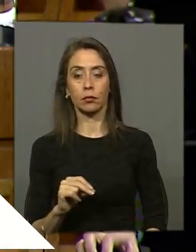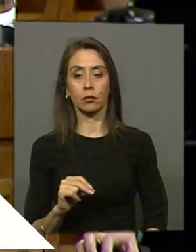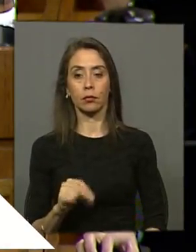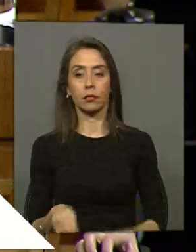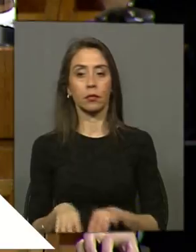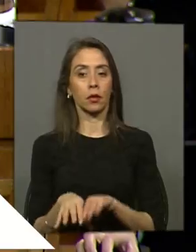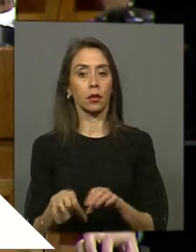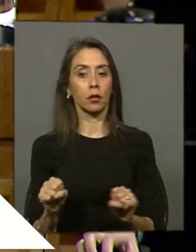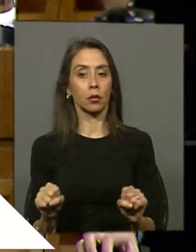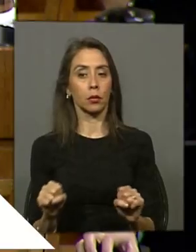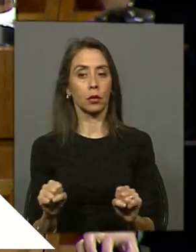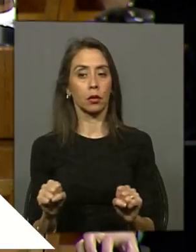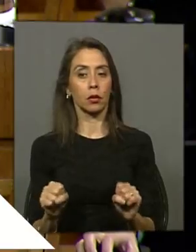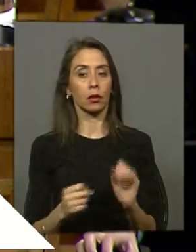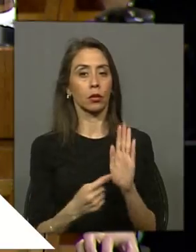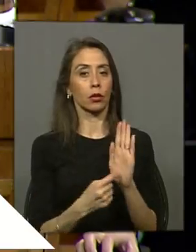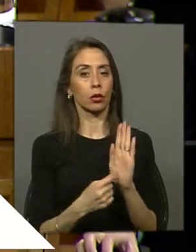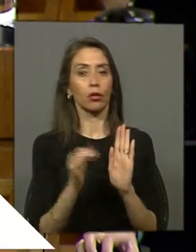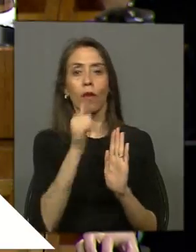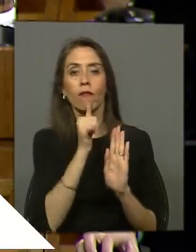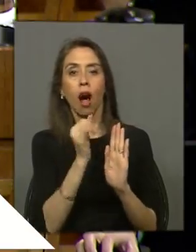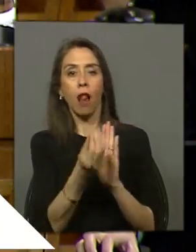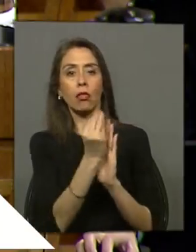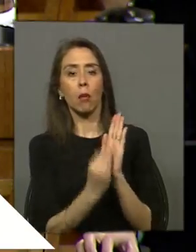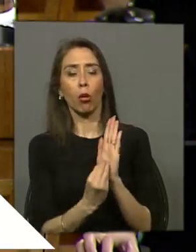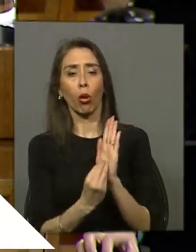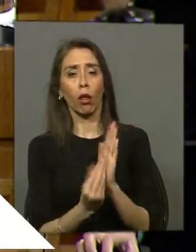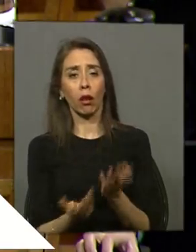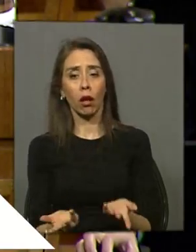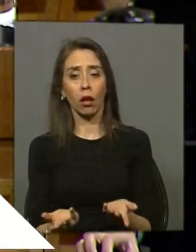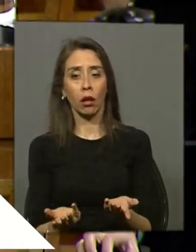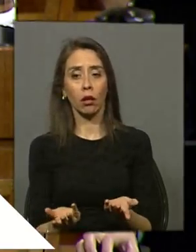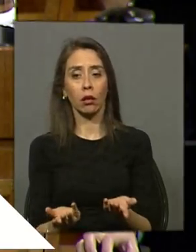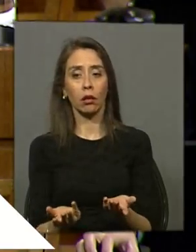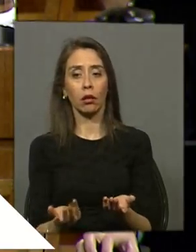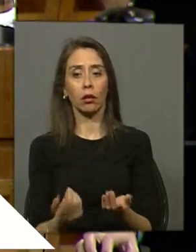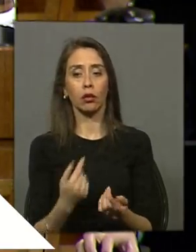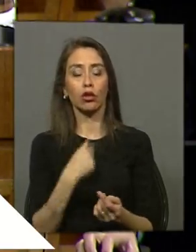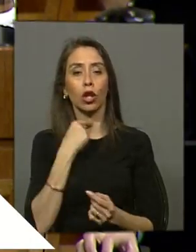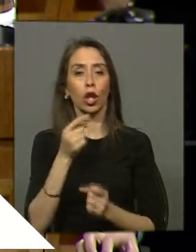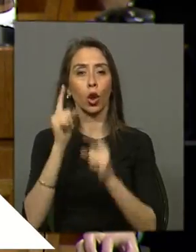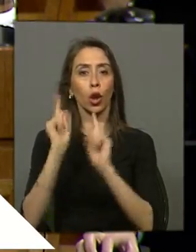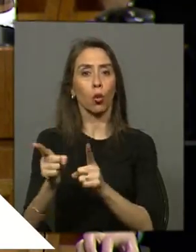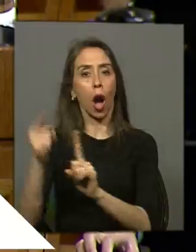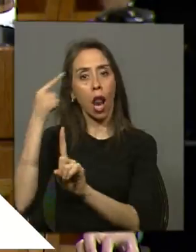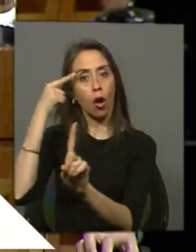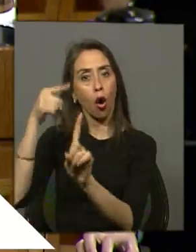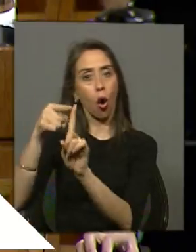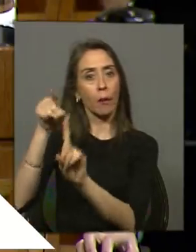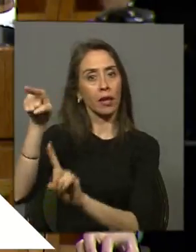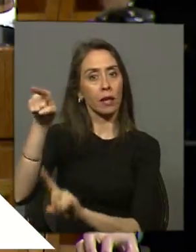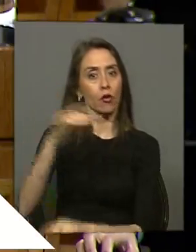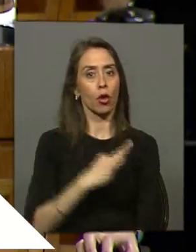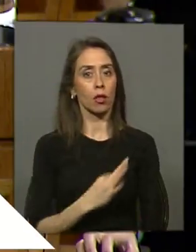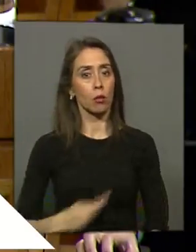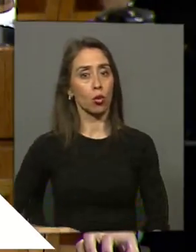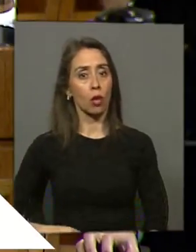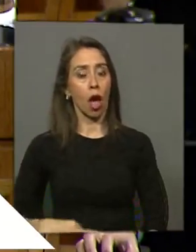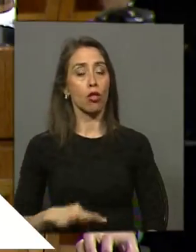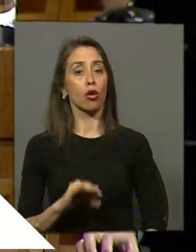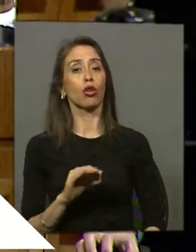de acuerdo, digamos, con esto, o si falta, porque me gustaría seguir el espíritu del diputado Chávez en ese sentido.